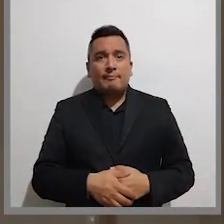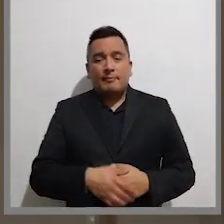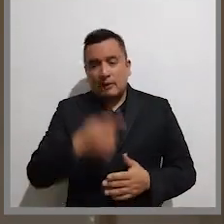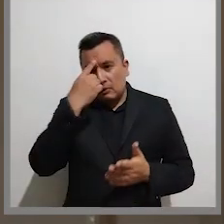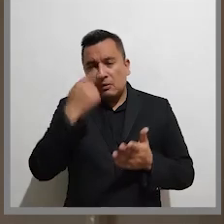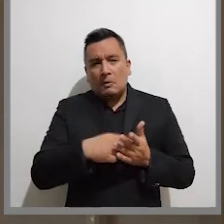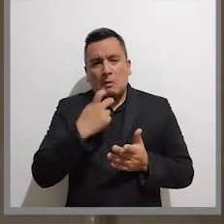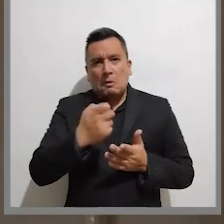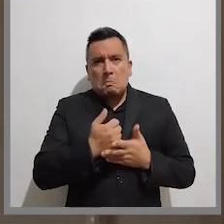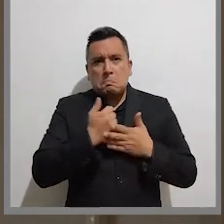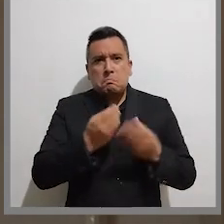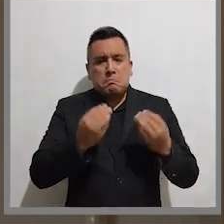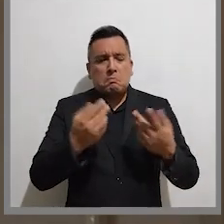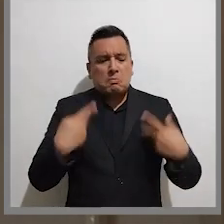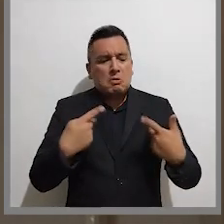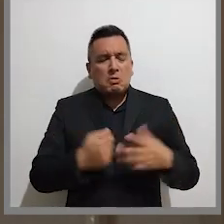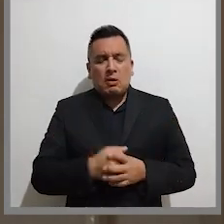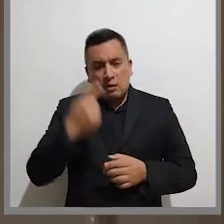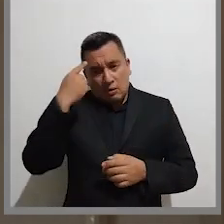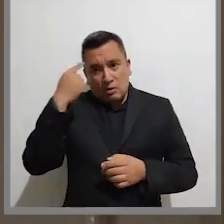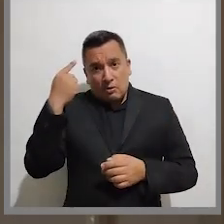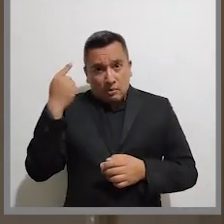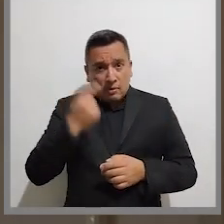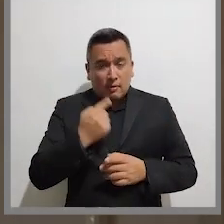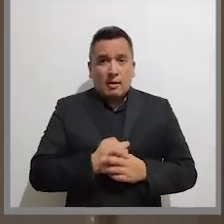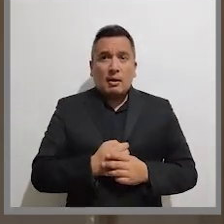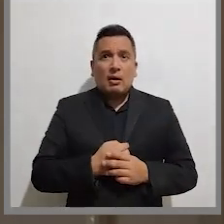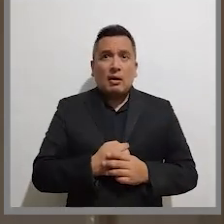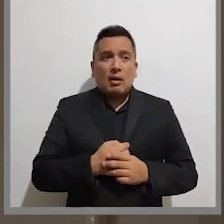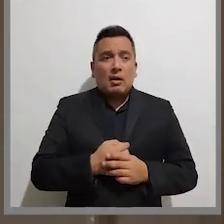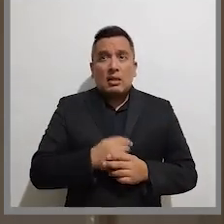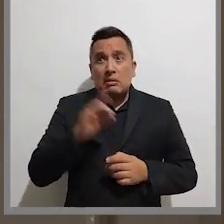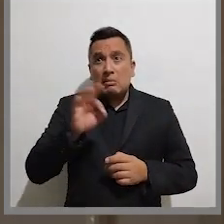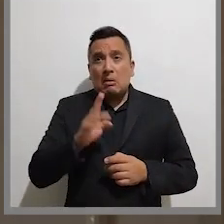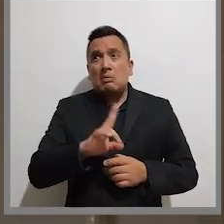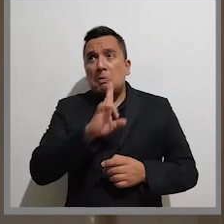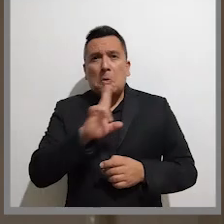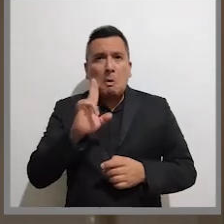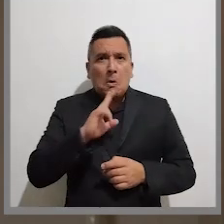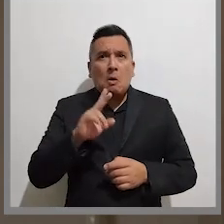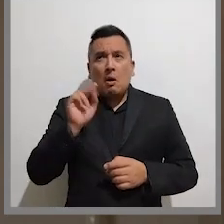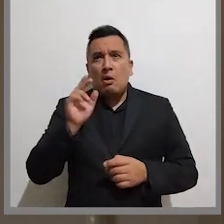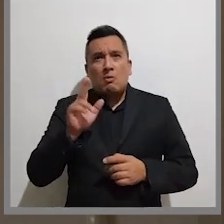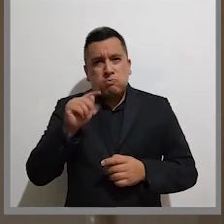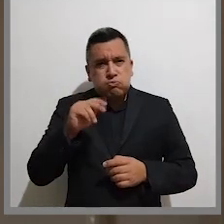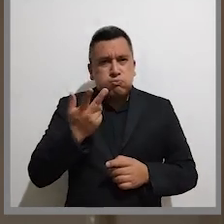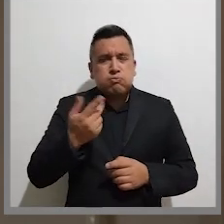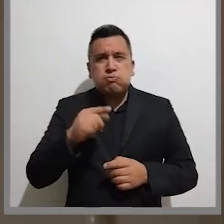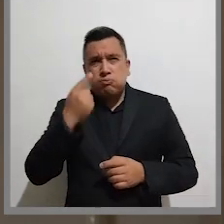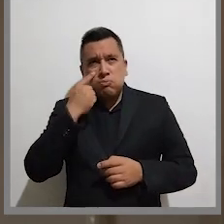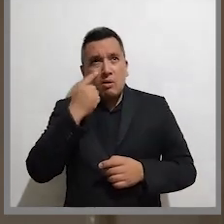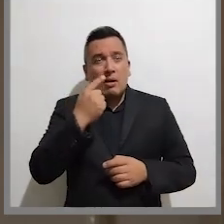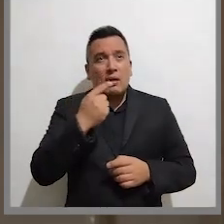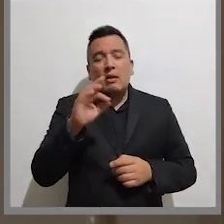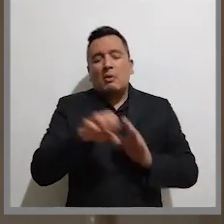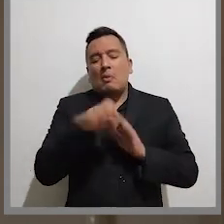a nuestra sociedad, a nuestra ciudadanía, a que a través de estos medios audiovisuales, que es más fácil, ¿no?, estar